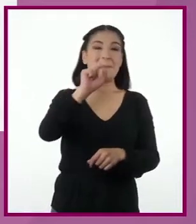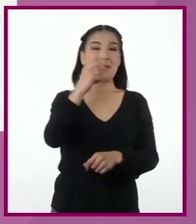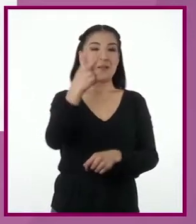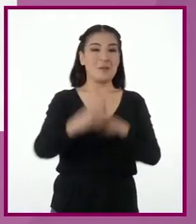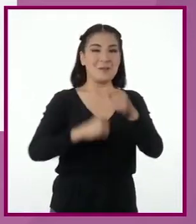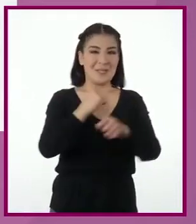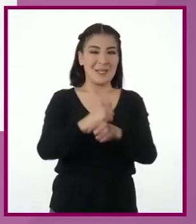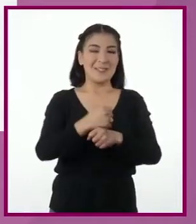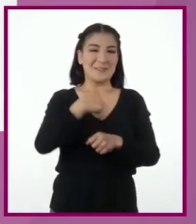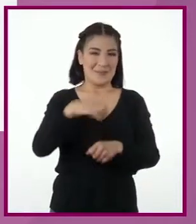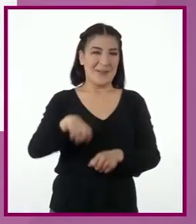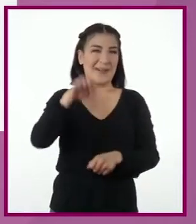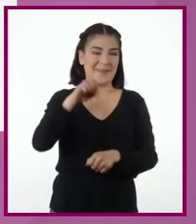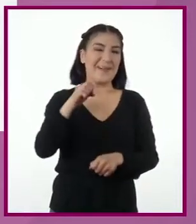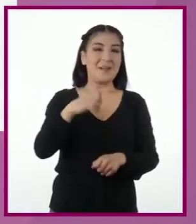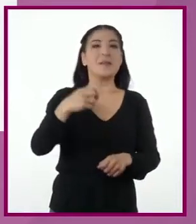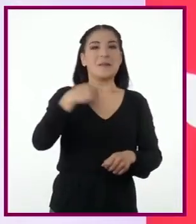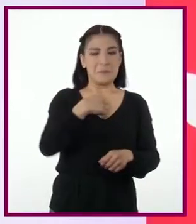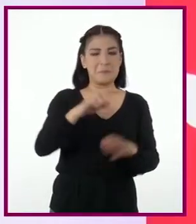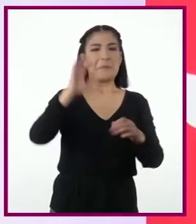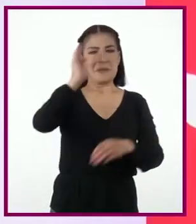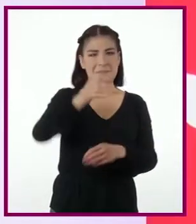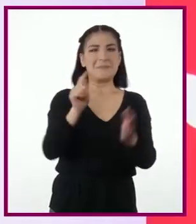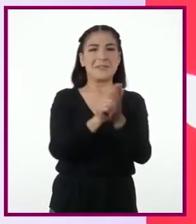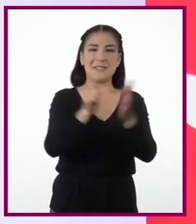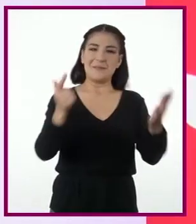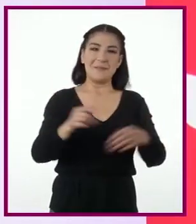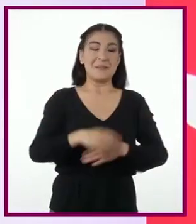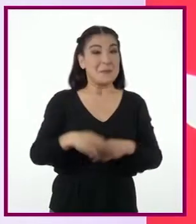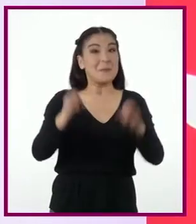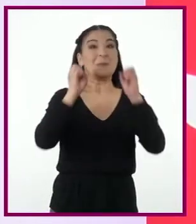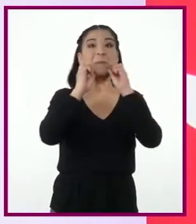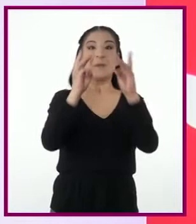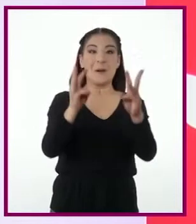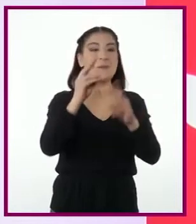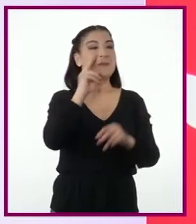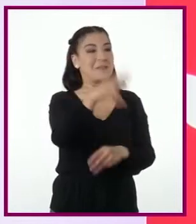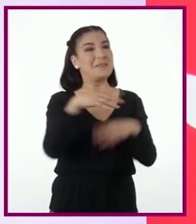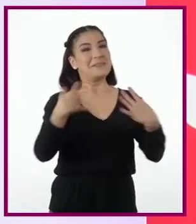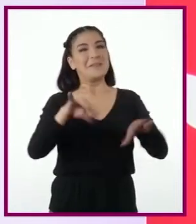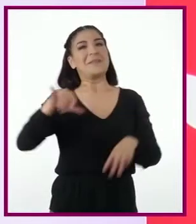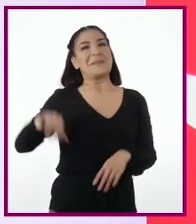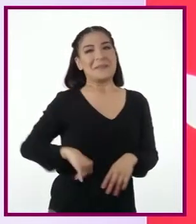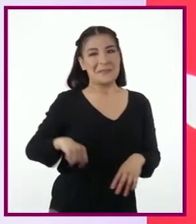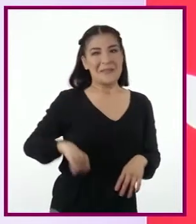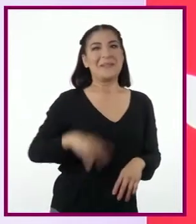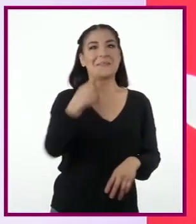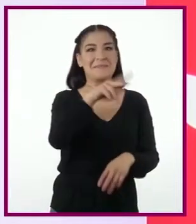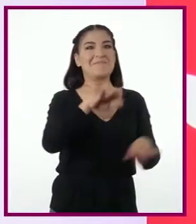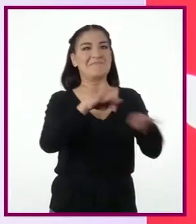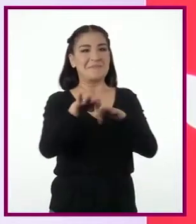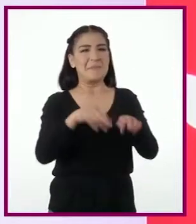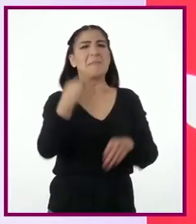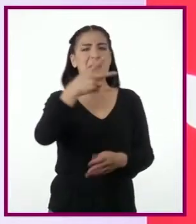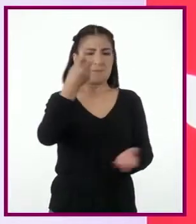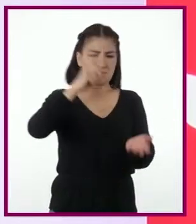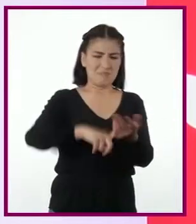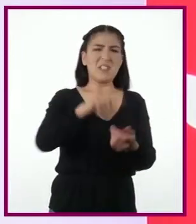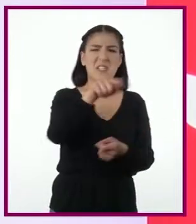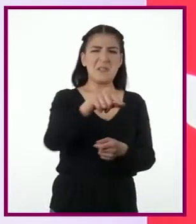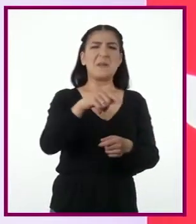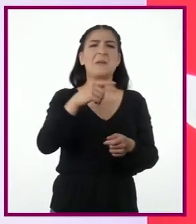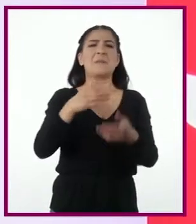elegido como el naturalista del Beagle. ¡Wow! Me parece muy interesante lo que nos cuenta. Pero a bordo del Beagle, ¿qué fue lo que